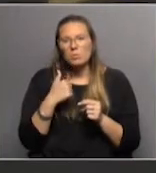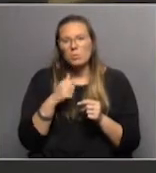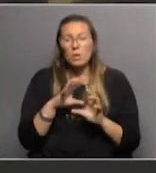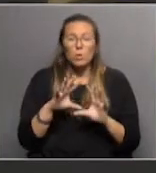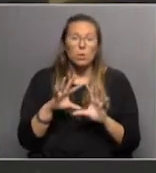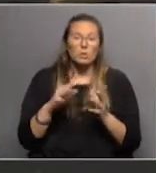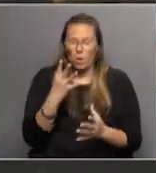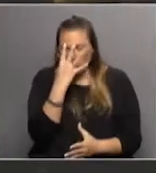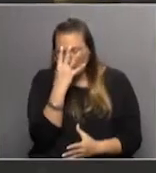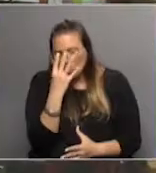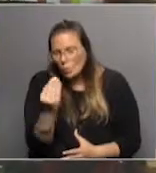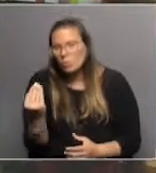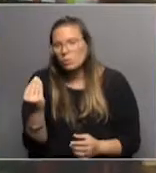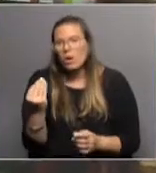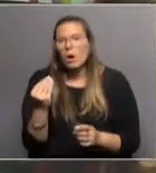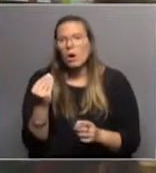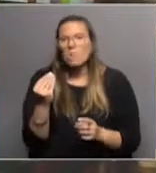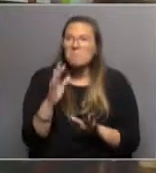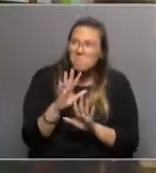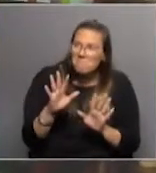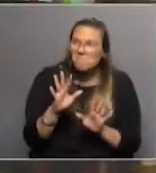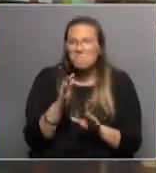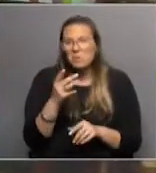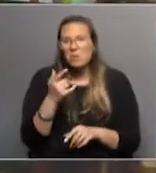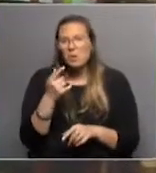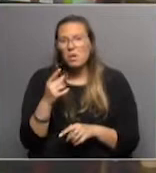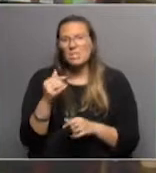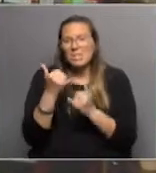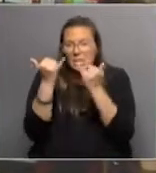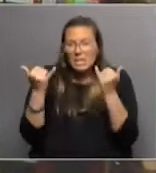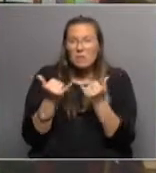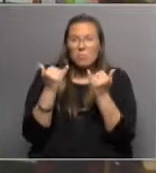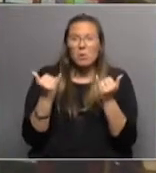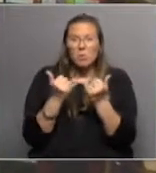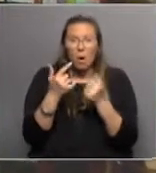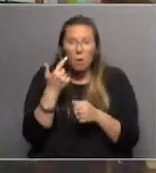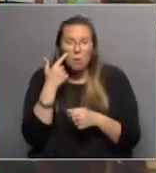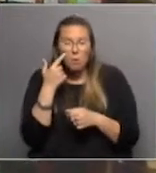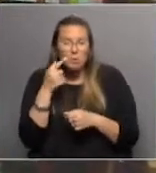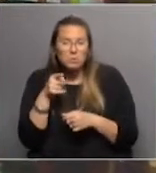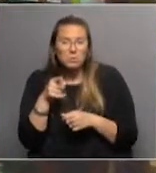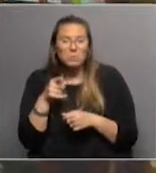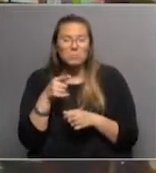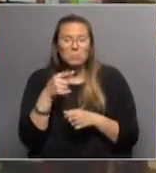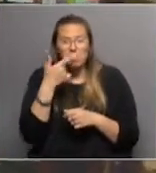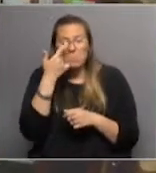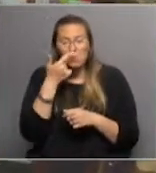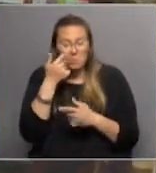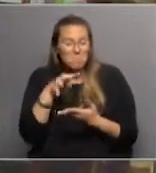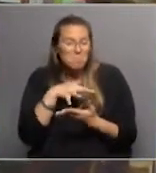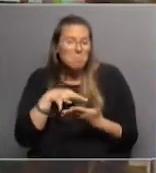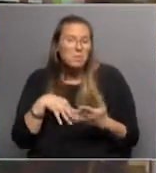mundo en el cual me haya sumergido hace mucho tiempo, pero si bien sí, desde que lo conocí y está, me parece muy